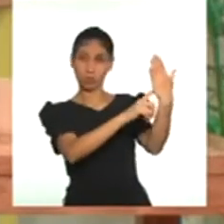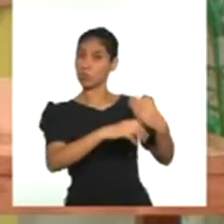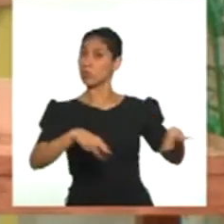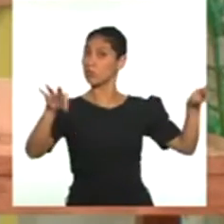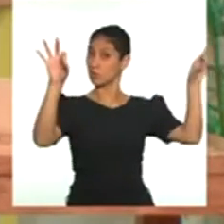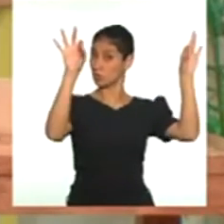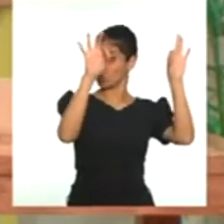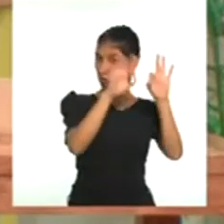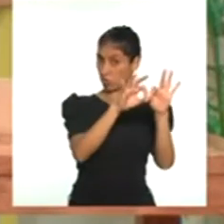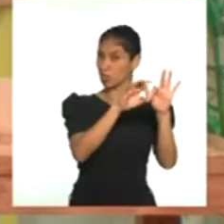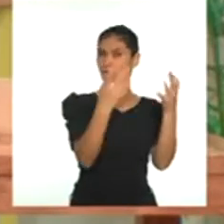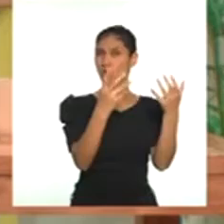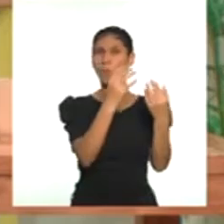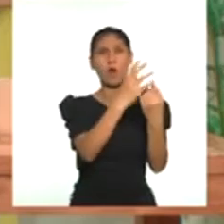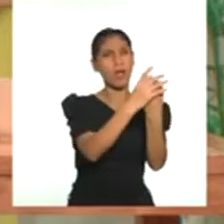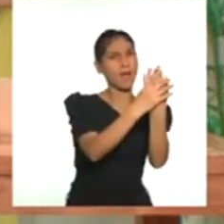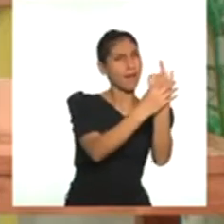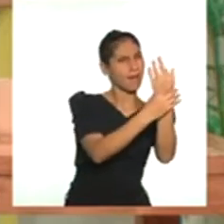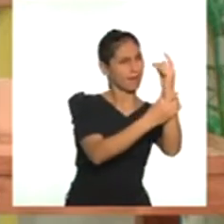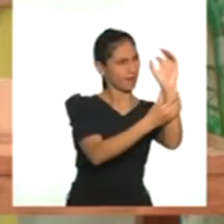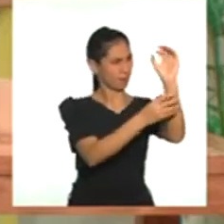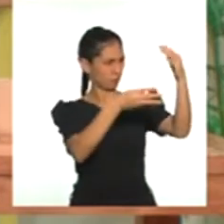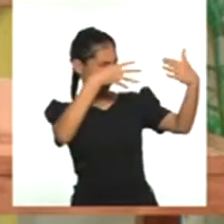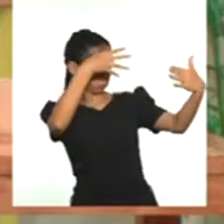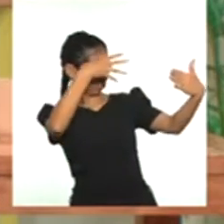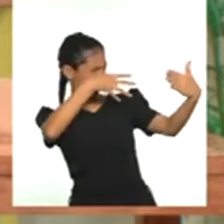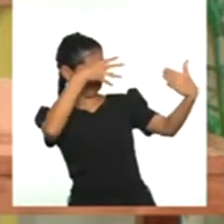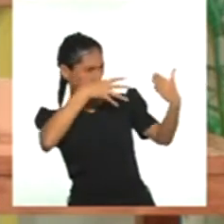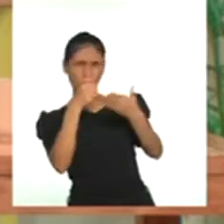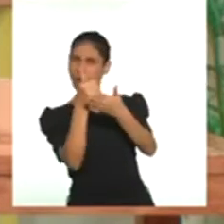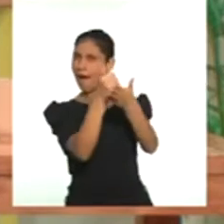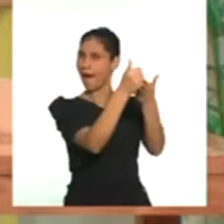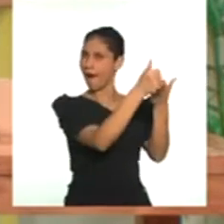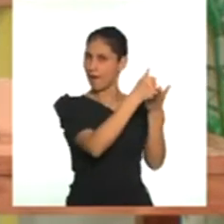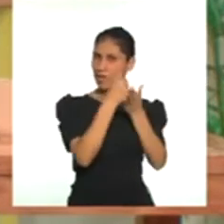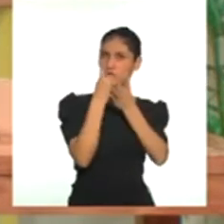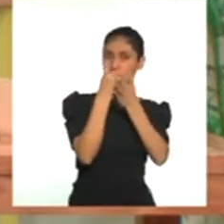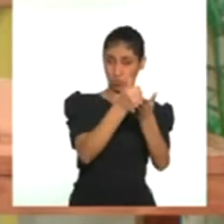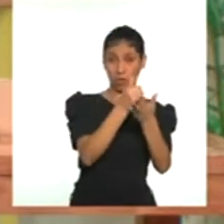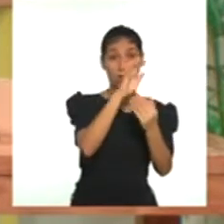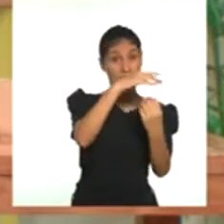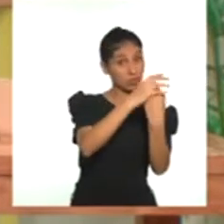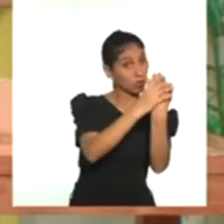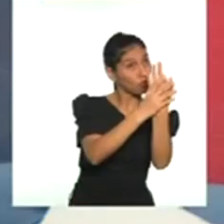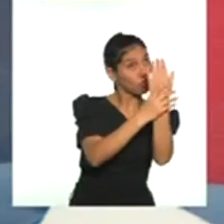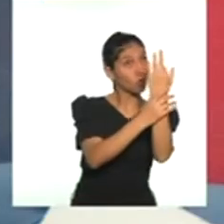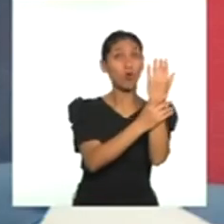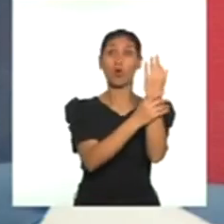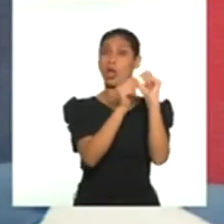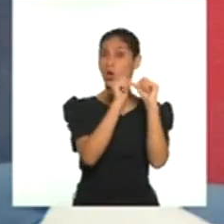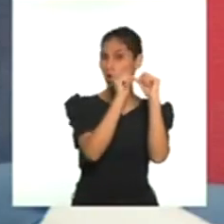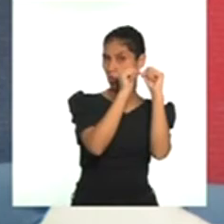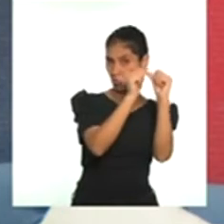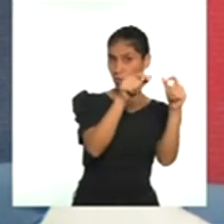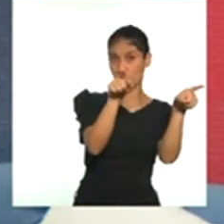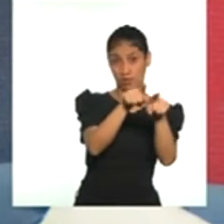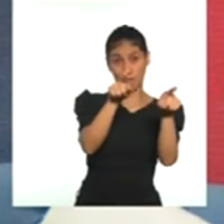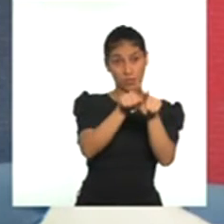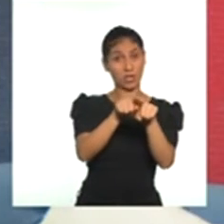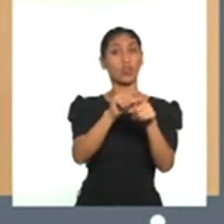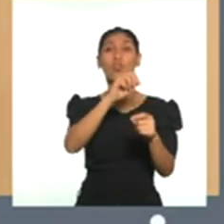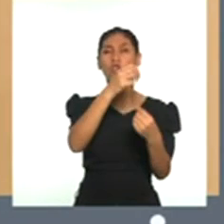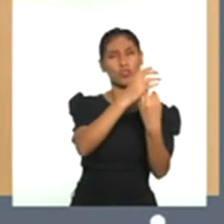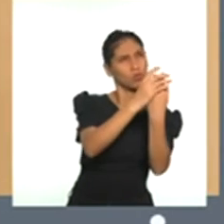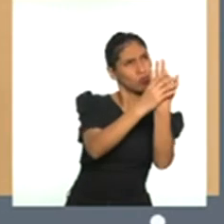son importantes para prevenir, entre otras cosas, que la flora se extinga, como ocurrió con el palo de rosa. Ese es un árbol, creo,